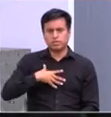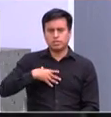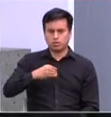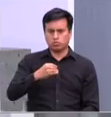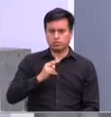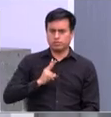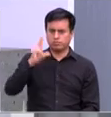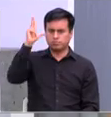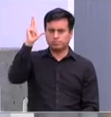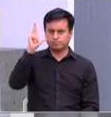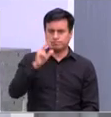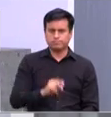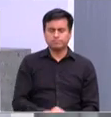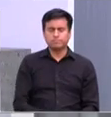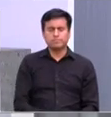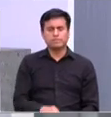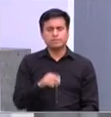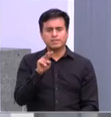de Dios,